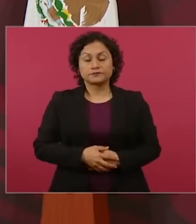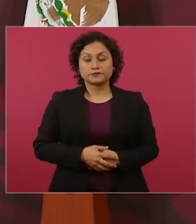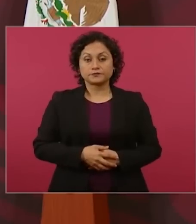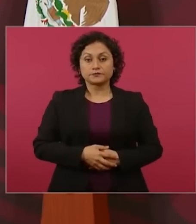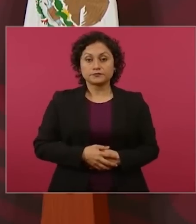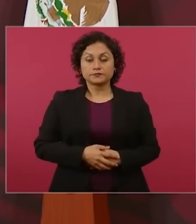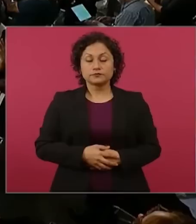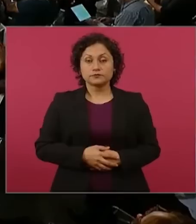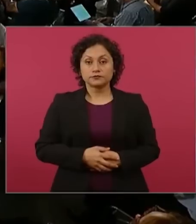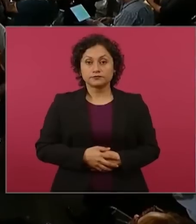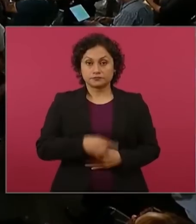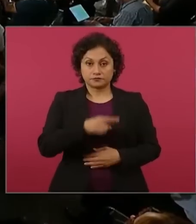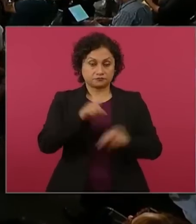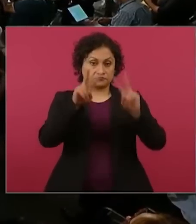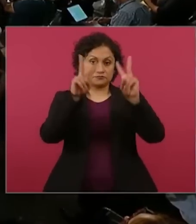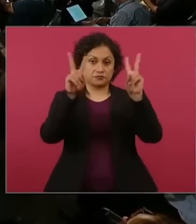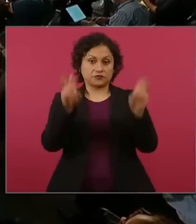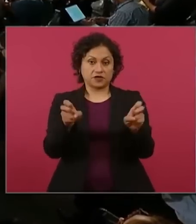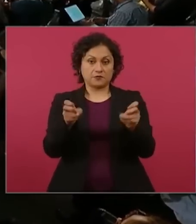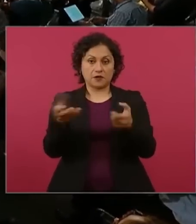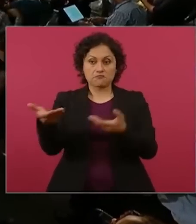el campo de la diplomacia.